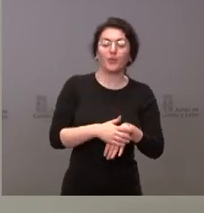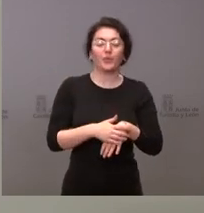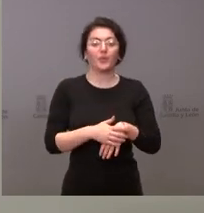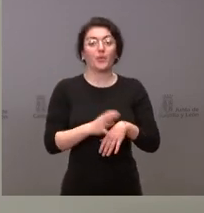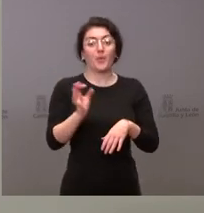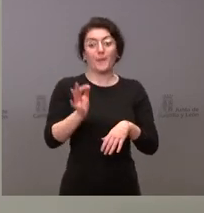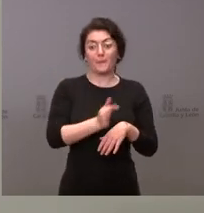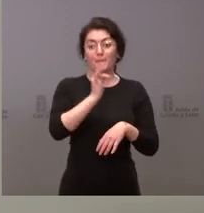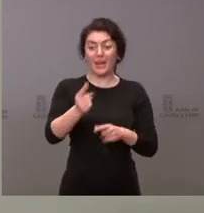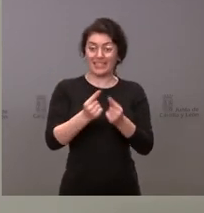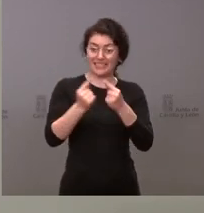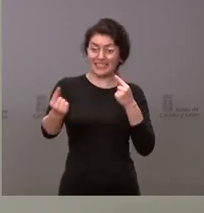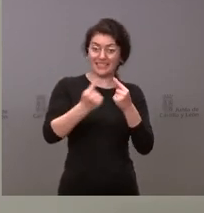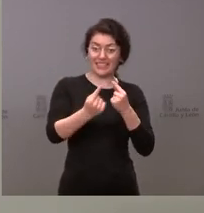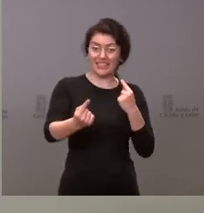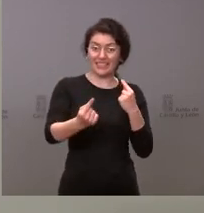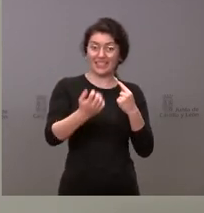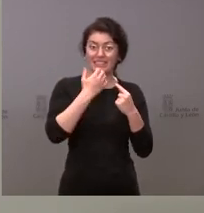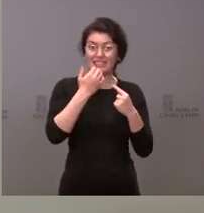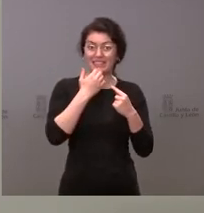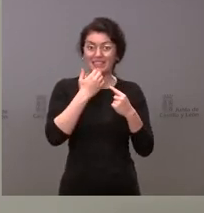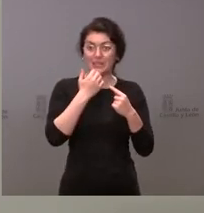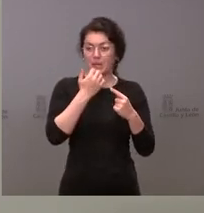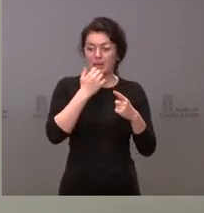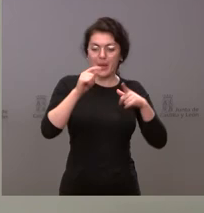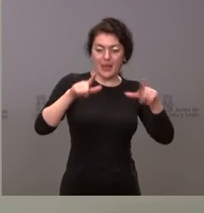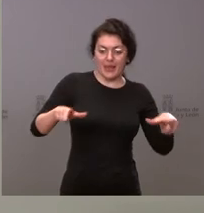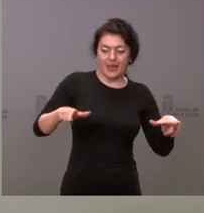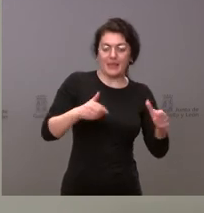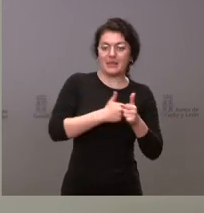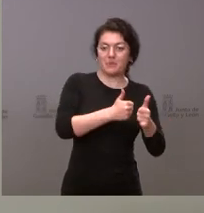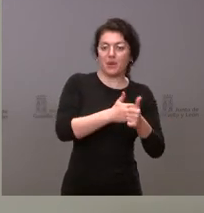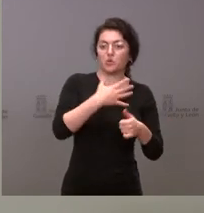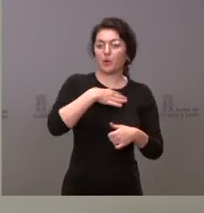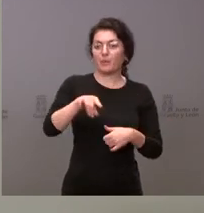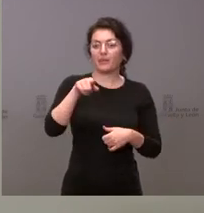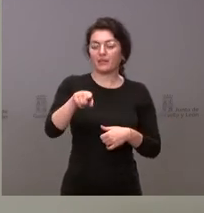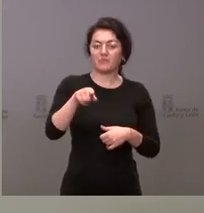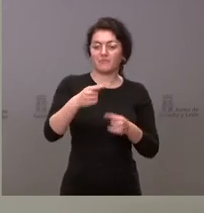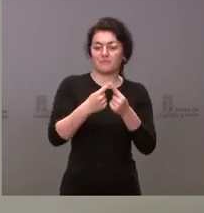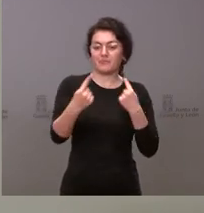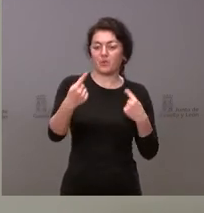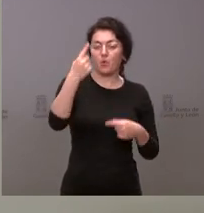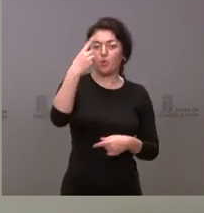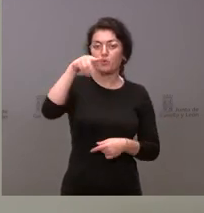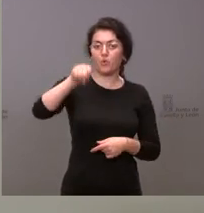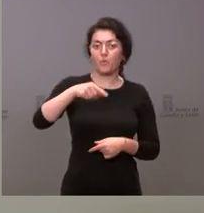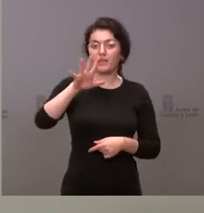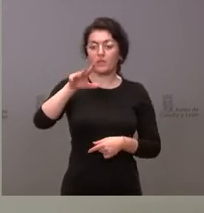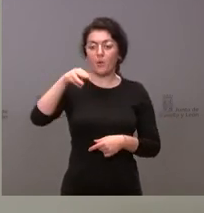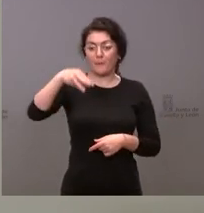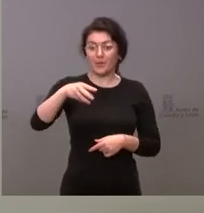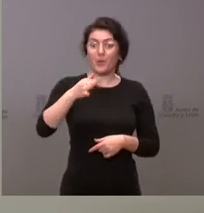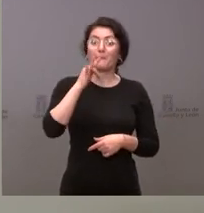la distancia de seguridad si en ese despacho se puede mantener ese metro y medio y el tener en cuenta la capacidad de la ventilación y en torno a esos